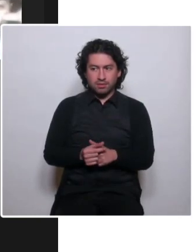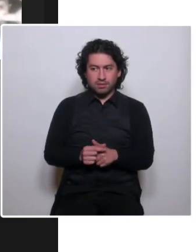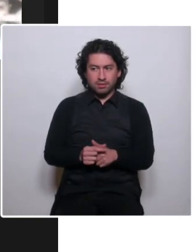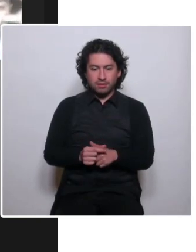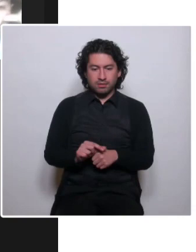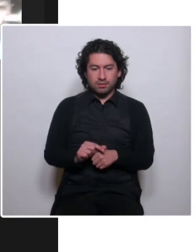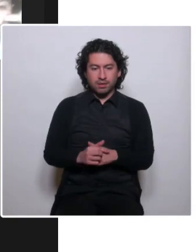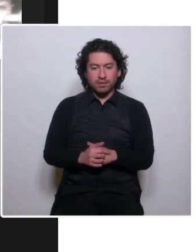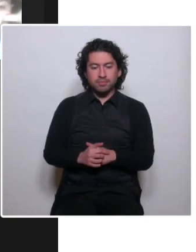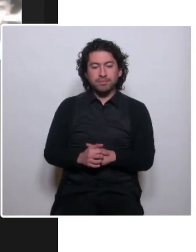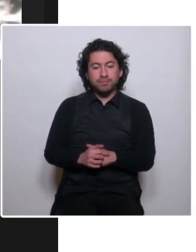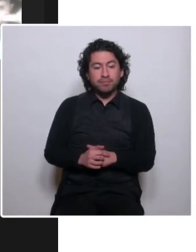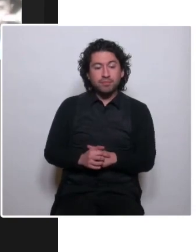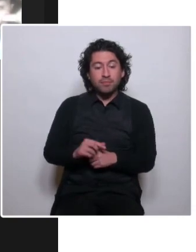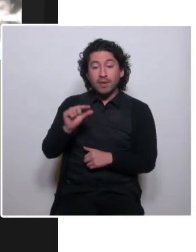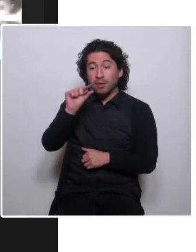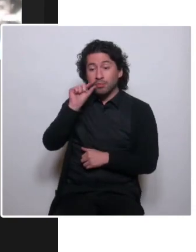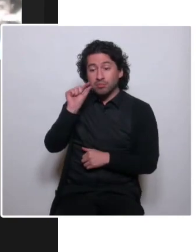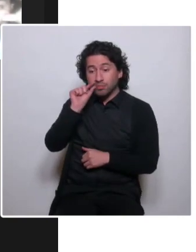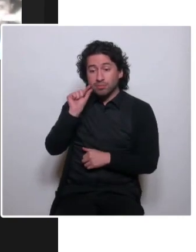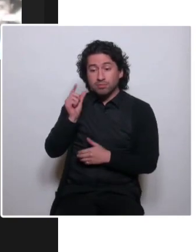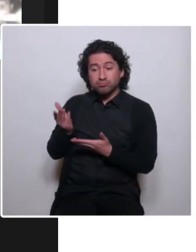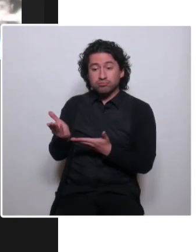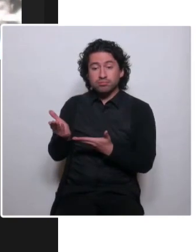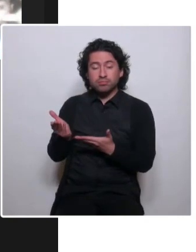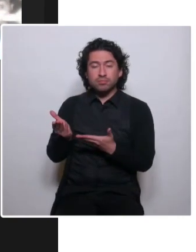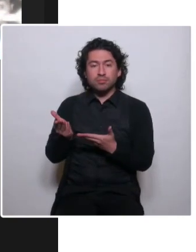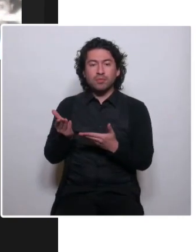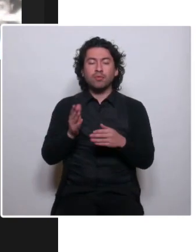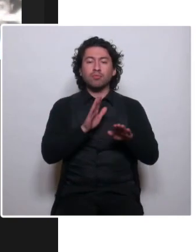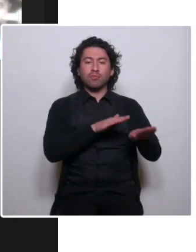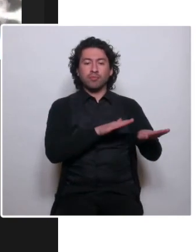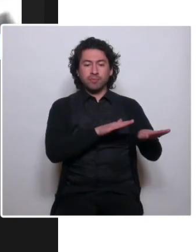Señor Gaspar Domínguez. A favor.